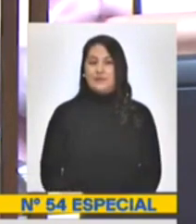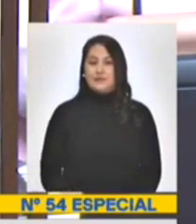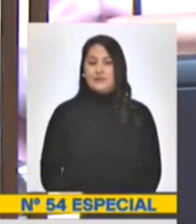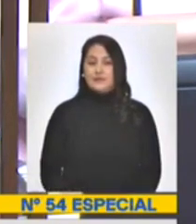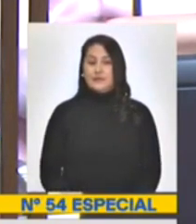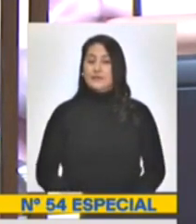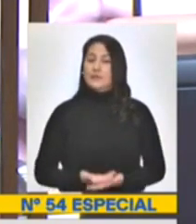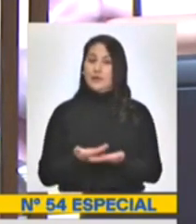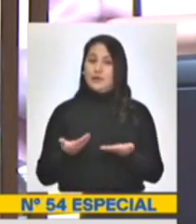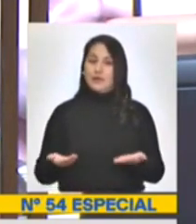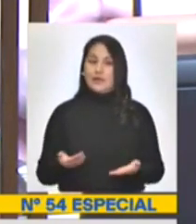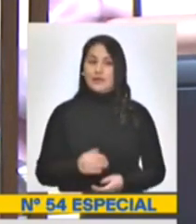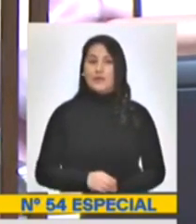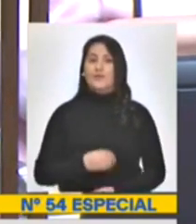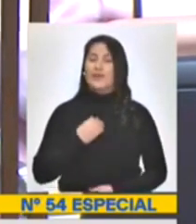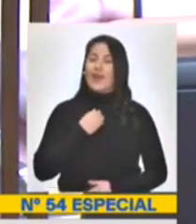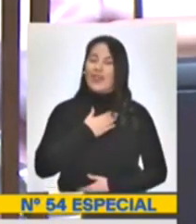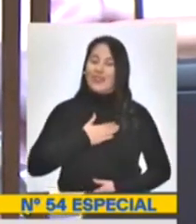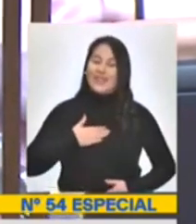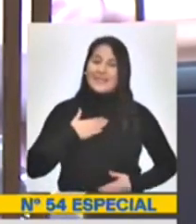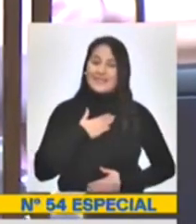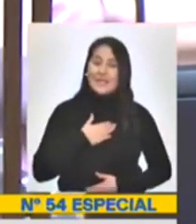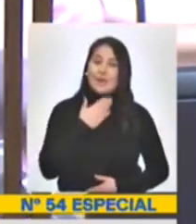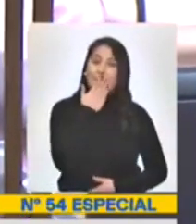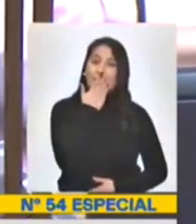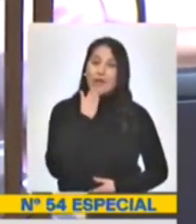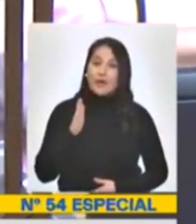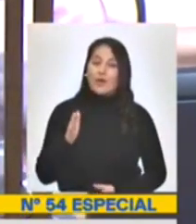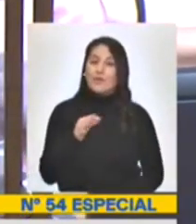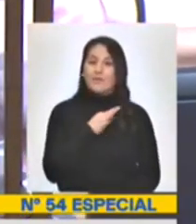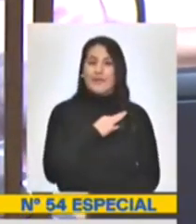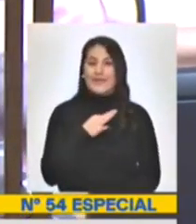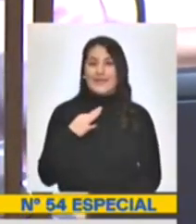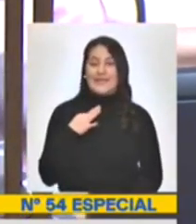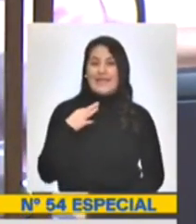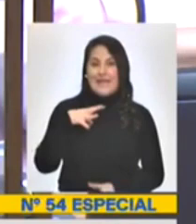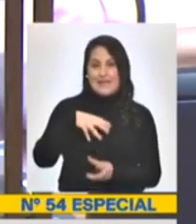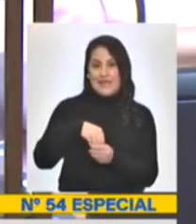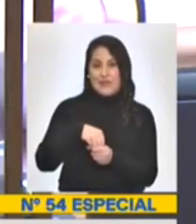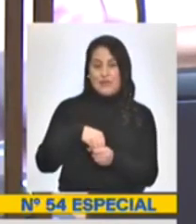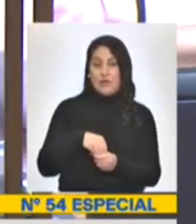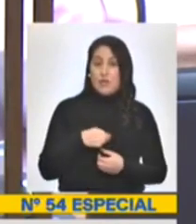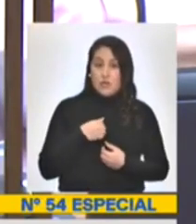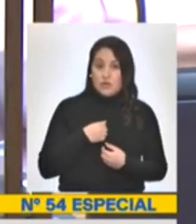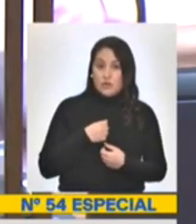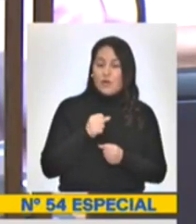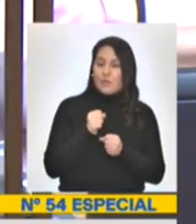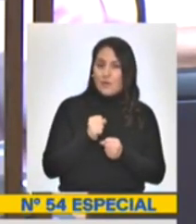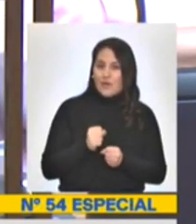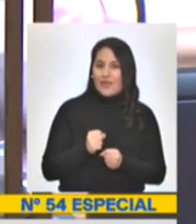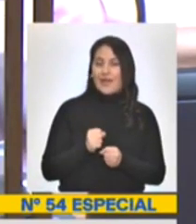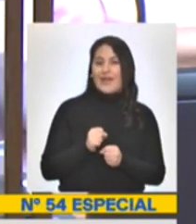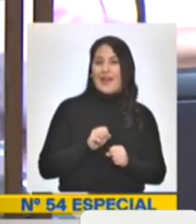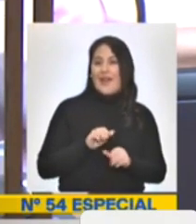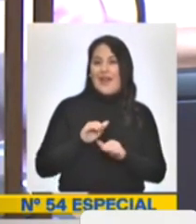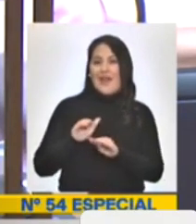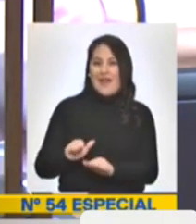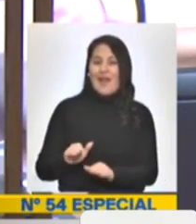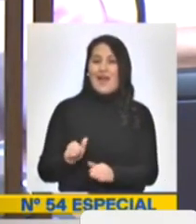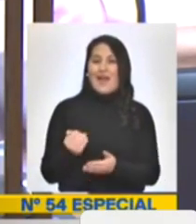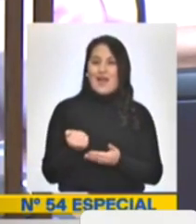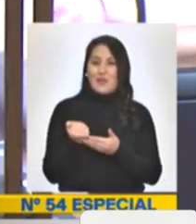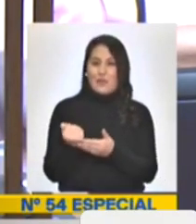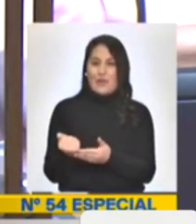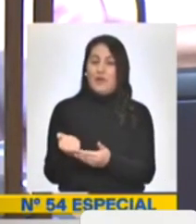Por lo tanto, le deseo lo mejor, señora ministra del Interior. Yo tiene mi total disposición para colaborar. Pero no puedo